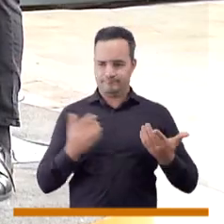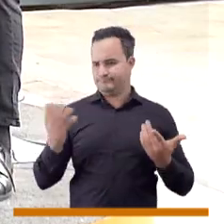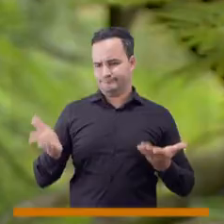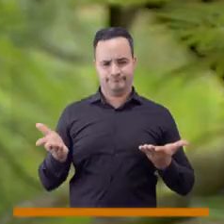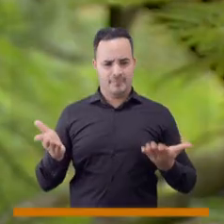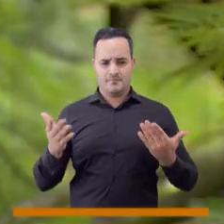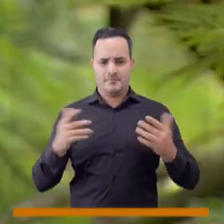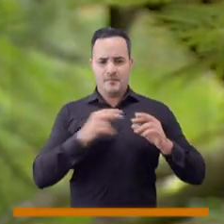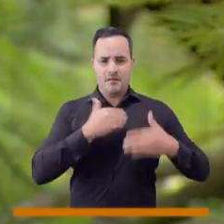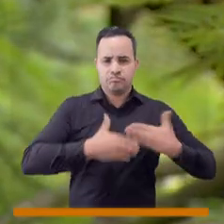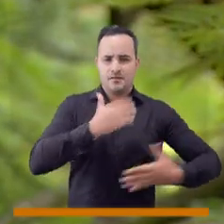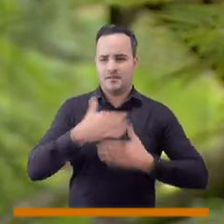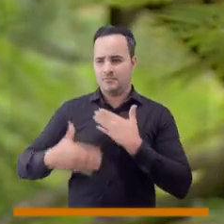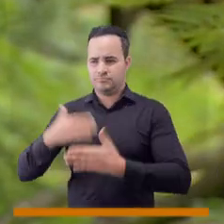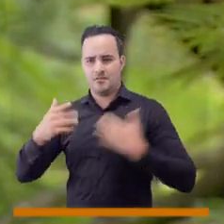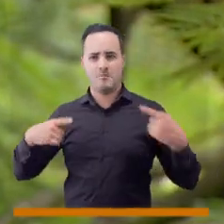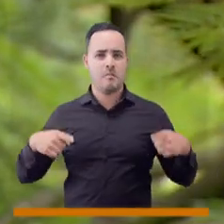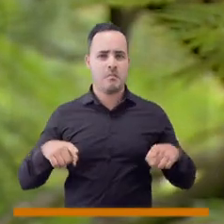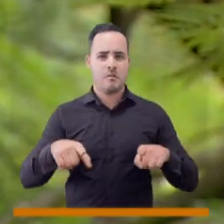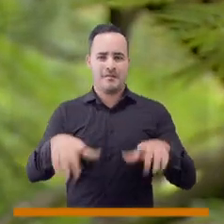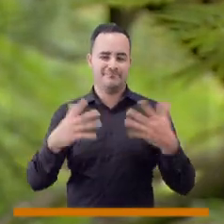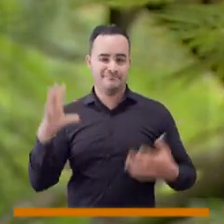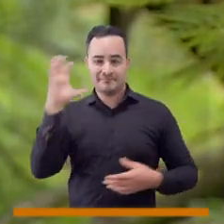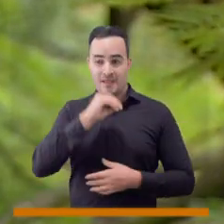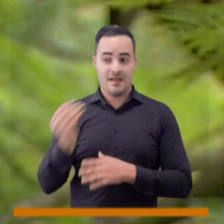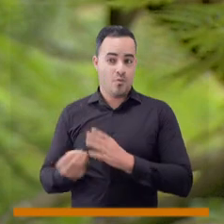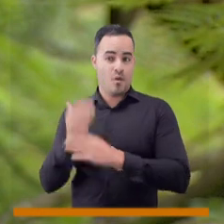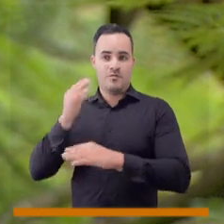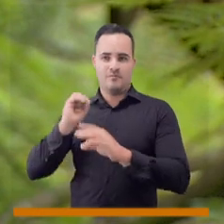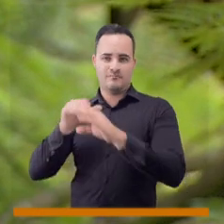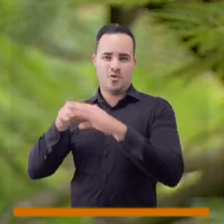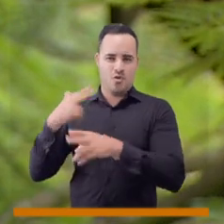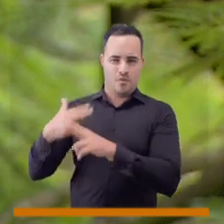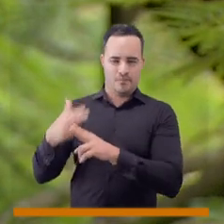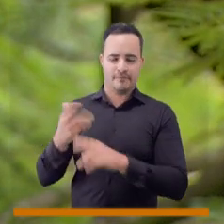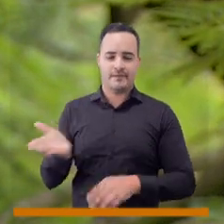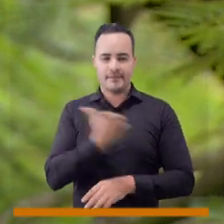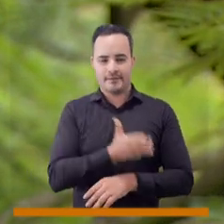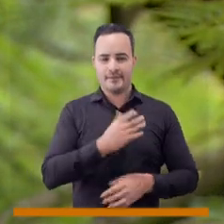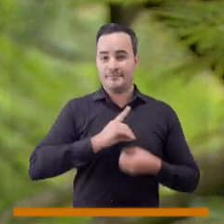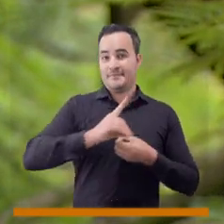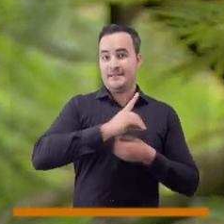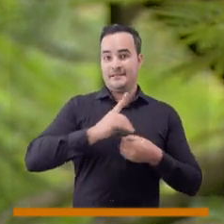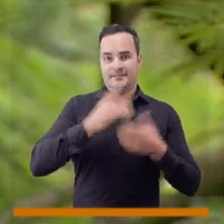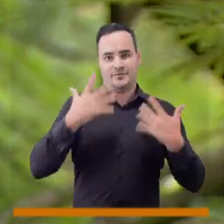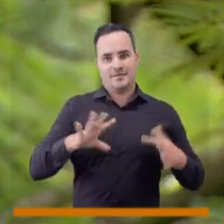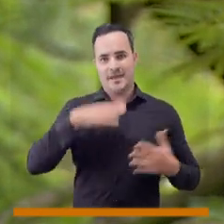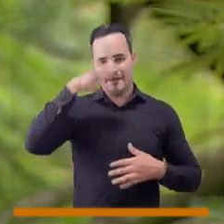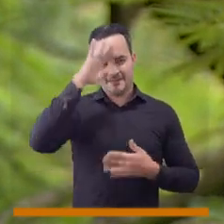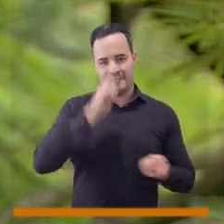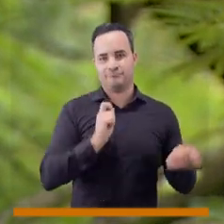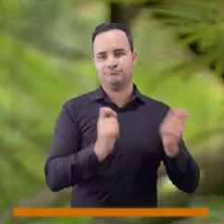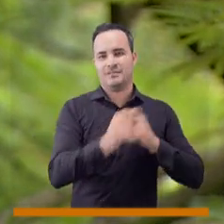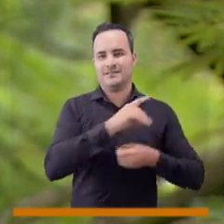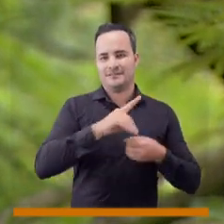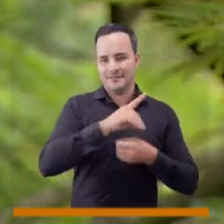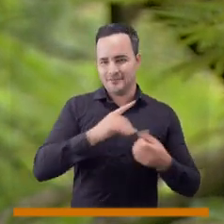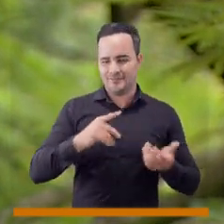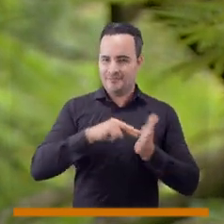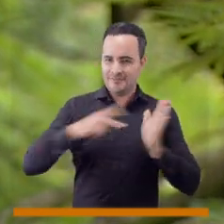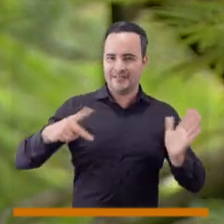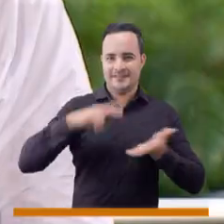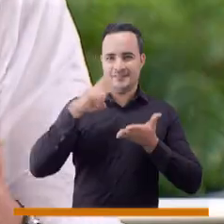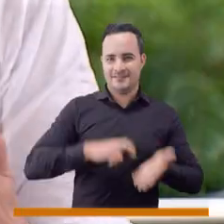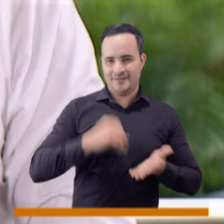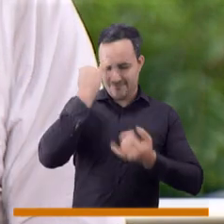Van caminando de forma conjunta Nuevo Banco y Medellín, Distrito de Ciencia, Tecnología e Innovación. Iniciamos con el